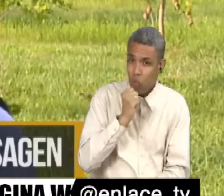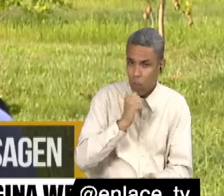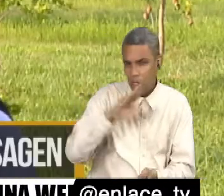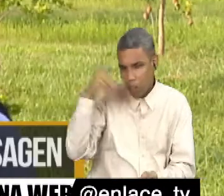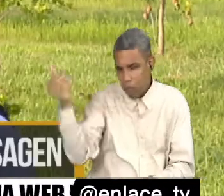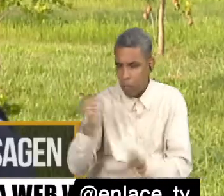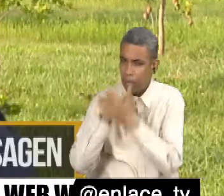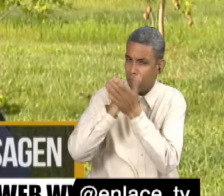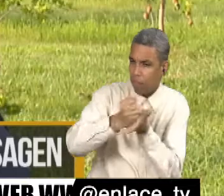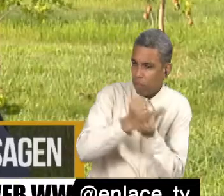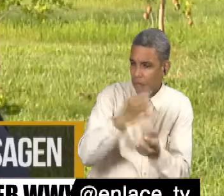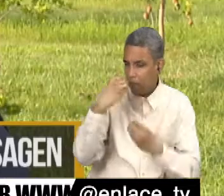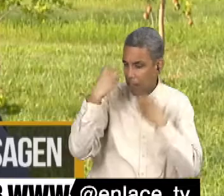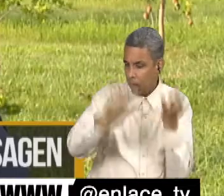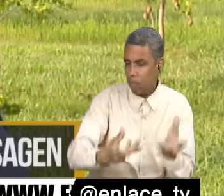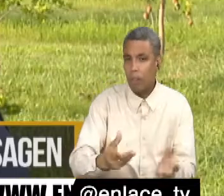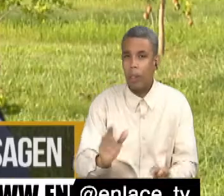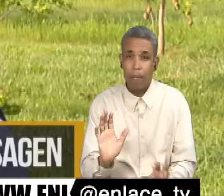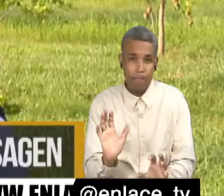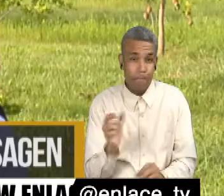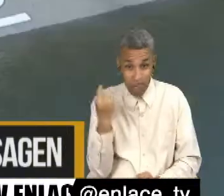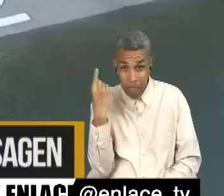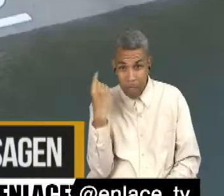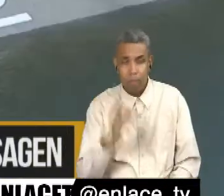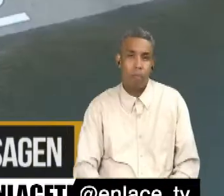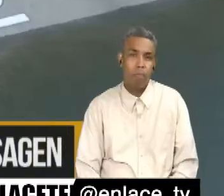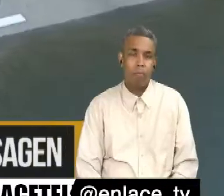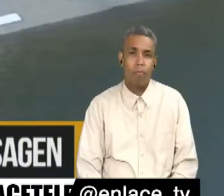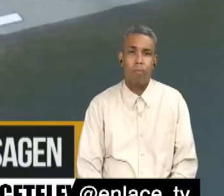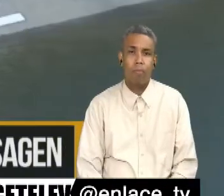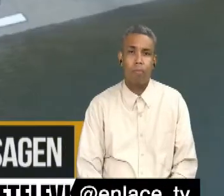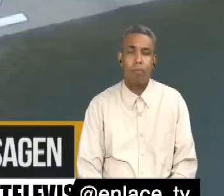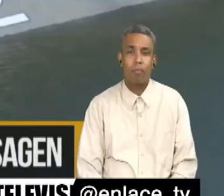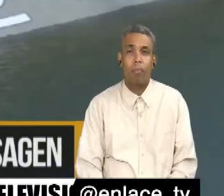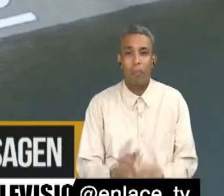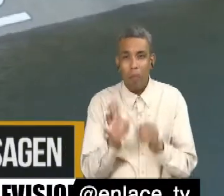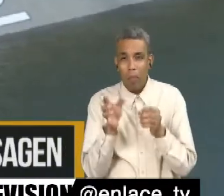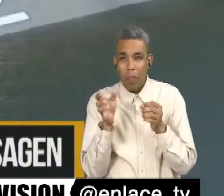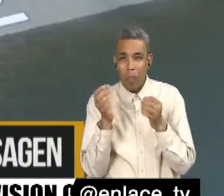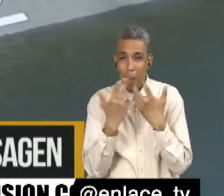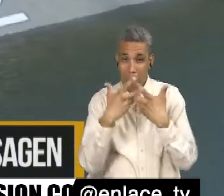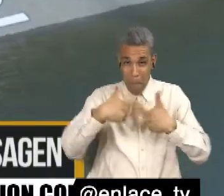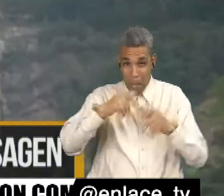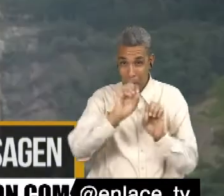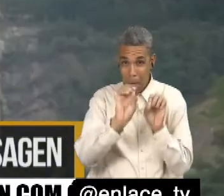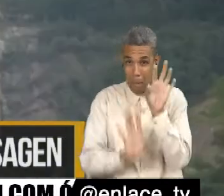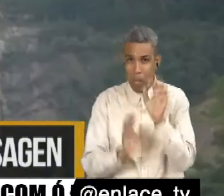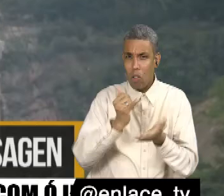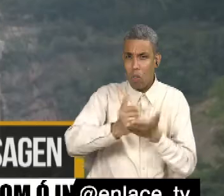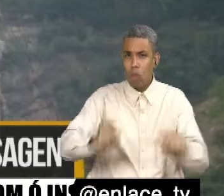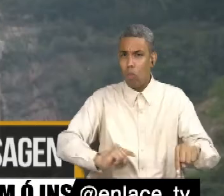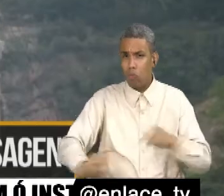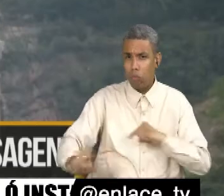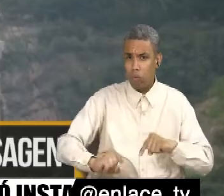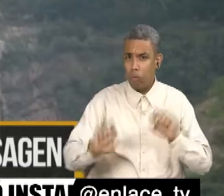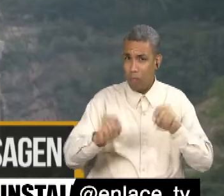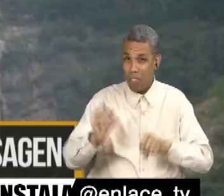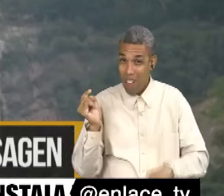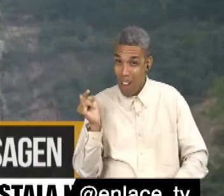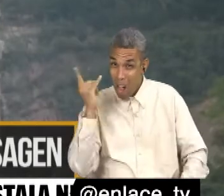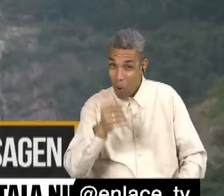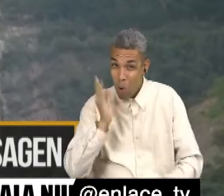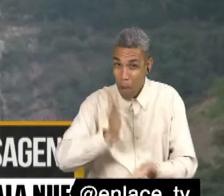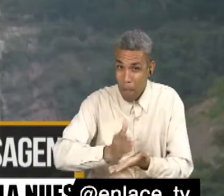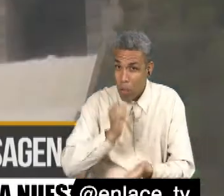cuantificar a qué obedece esta situación de orden natural. Las directivas de la hidroeléctrica han indicado que la empresa es de puertas abiertas para conocer